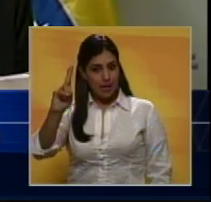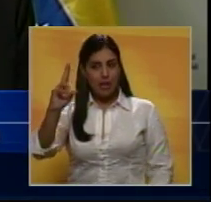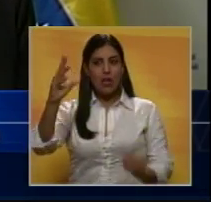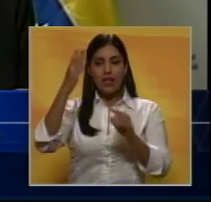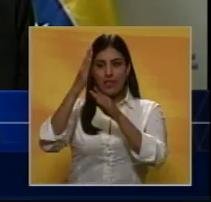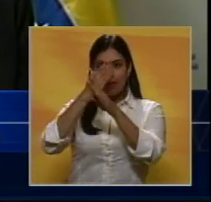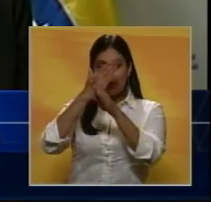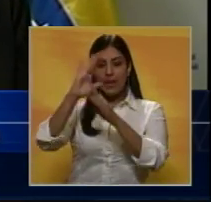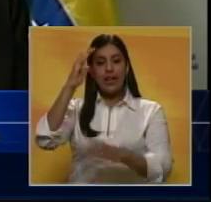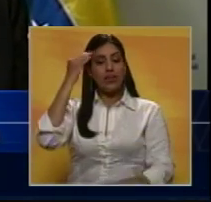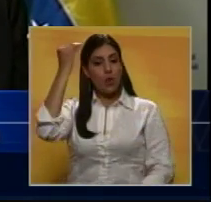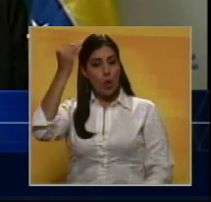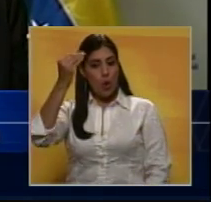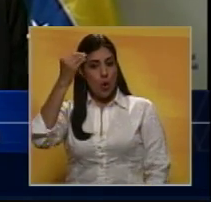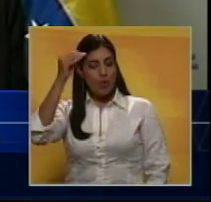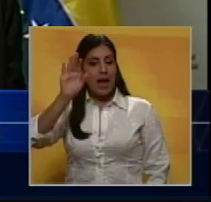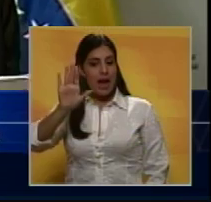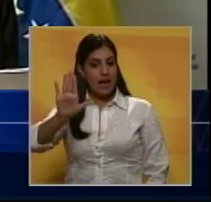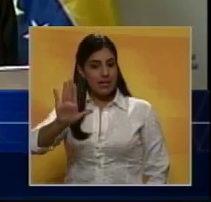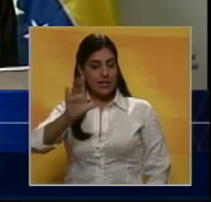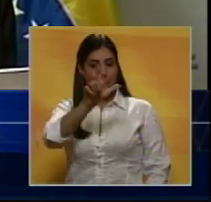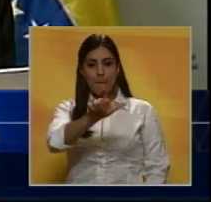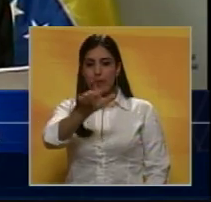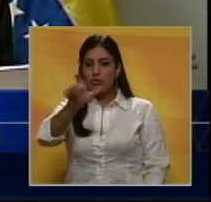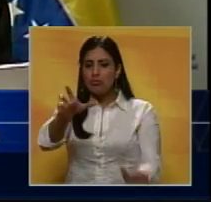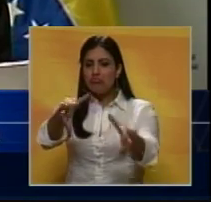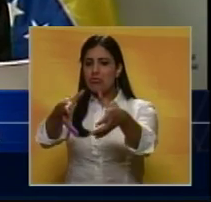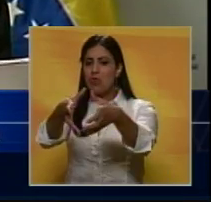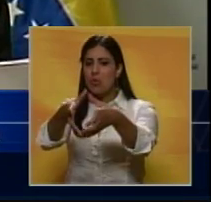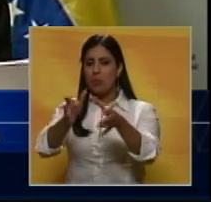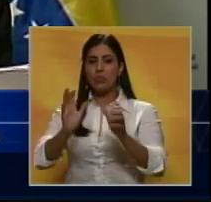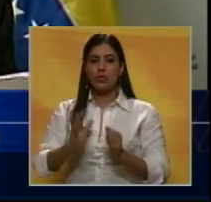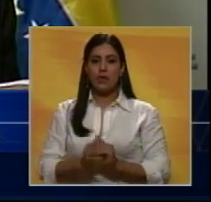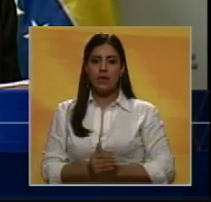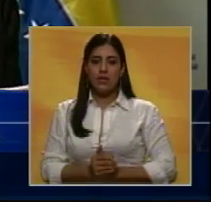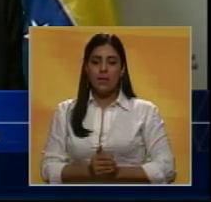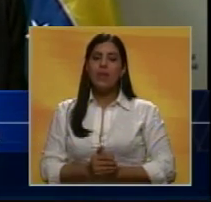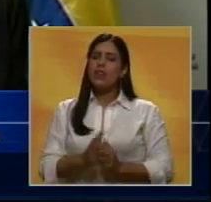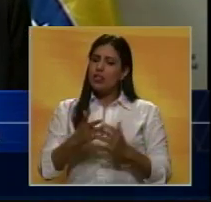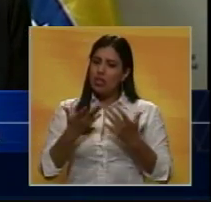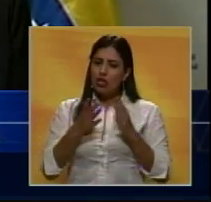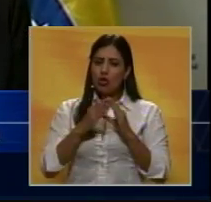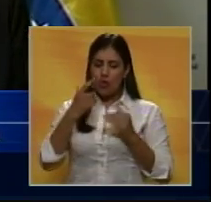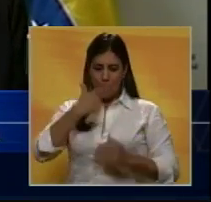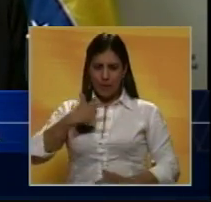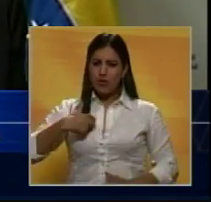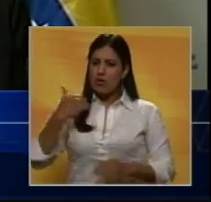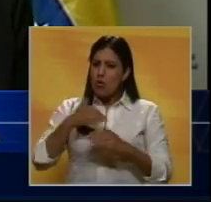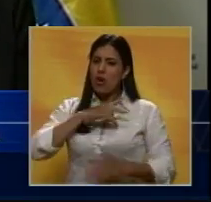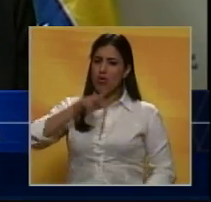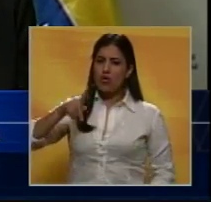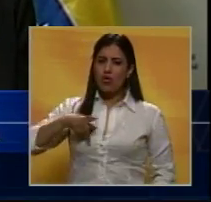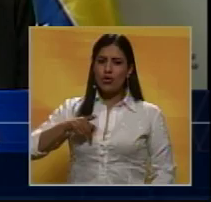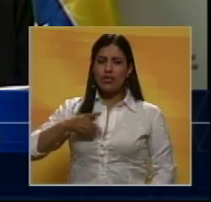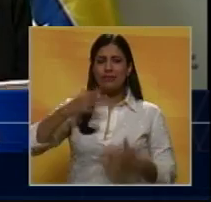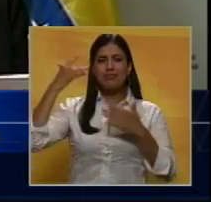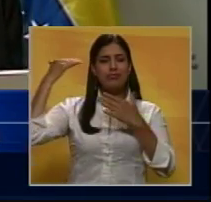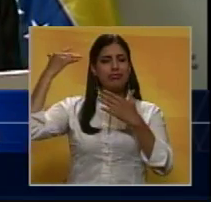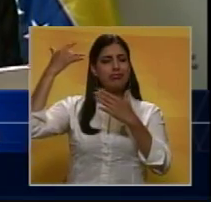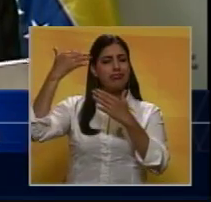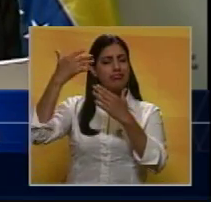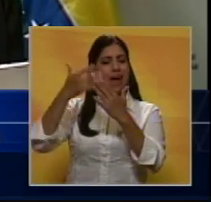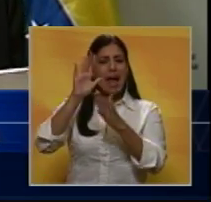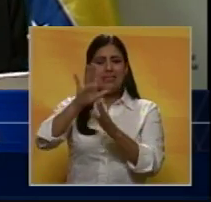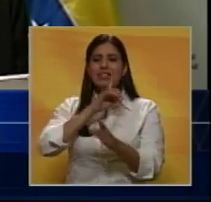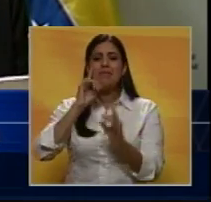las diferencias que pueden darse en una sociedad. Y sobre todo una sociedad como la nuestra, de larguísima